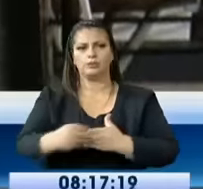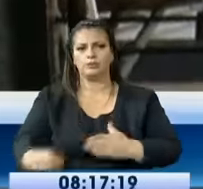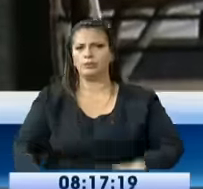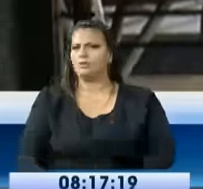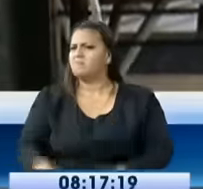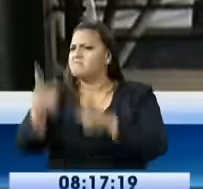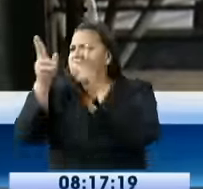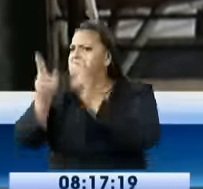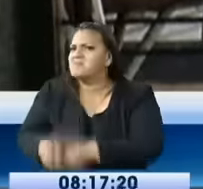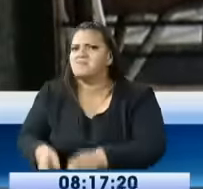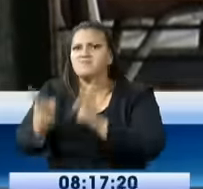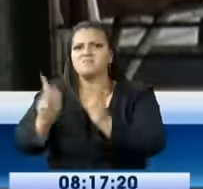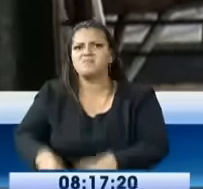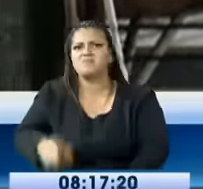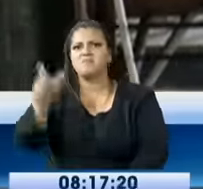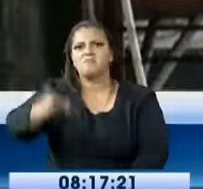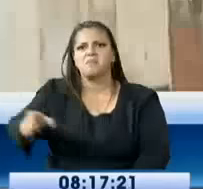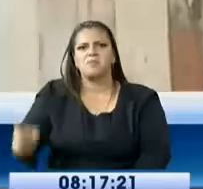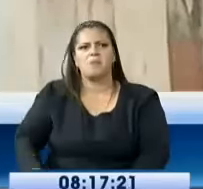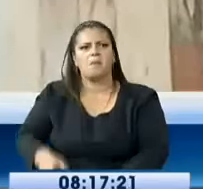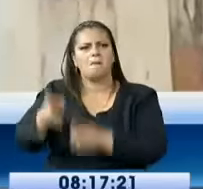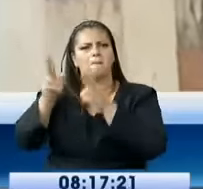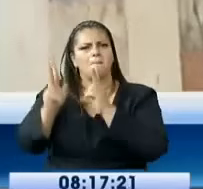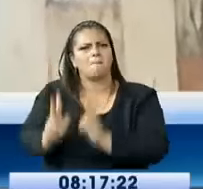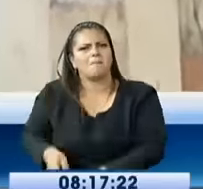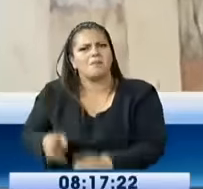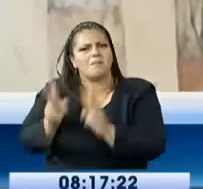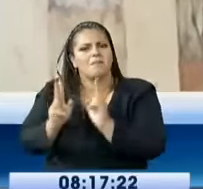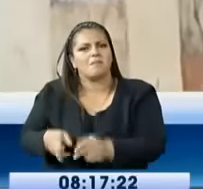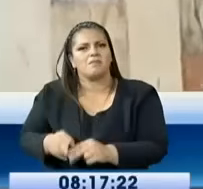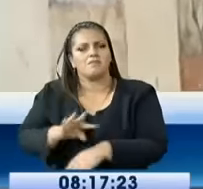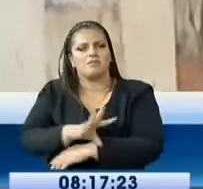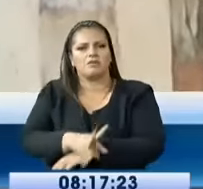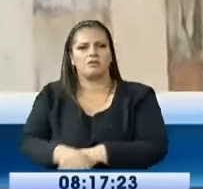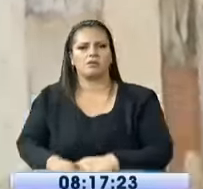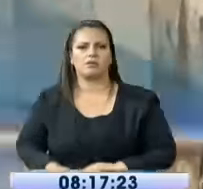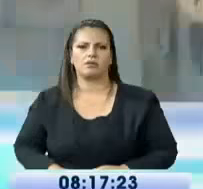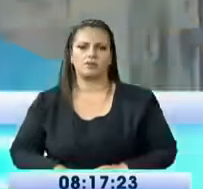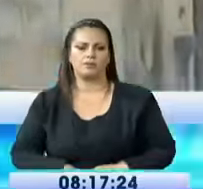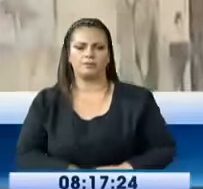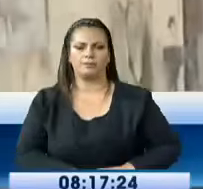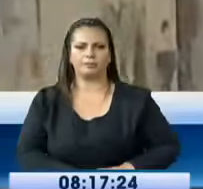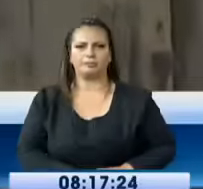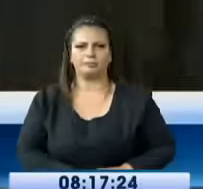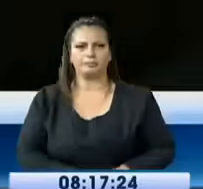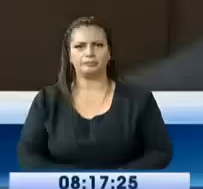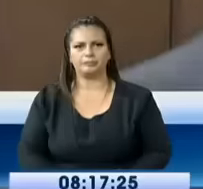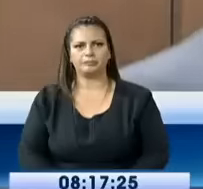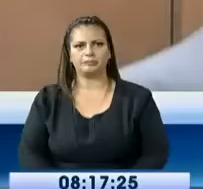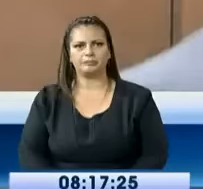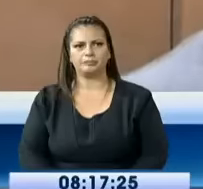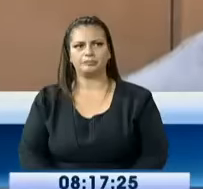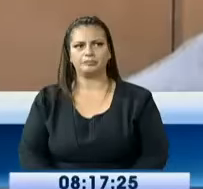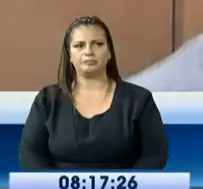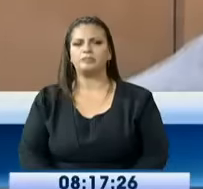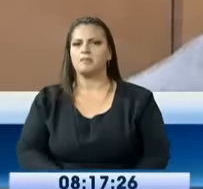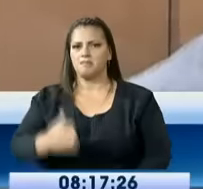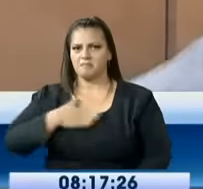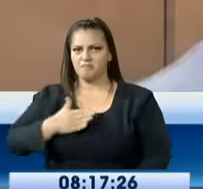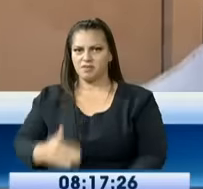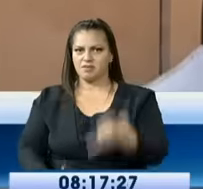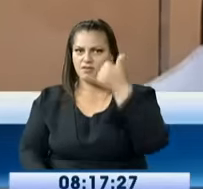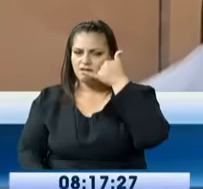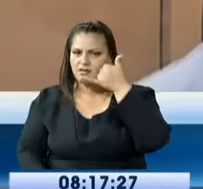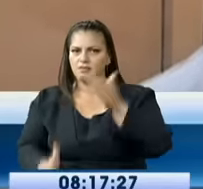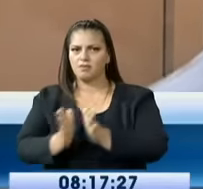misma modalidad, por lo que ellos creen que se trataría de los mismos individuos. Se llevaron mi teléfono, mi